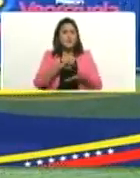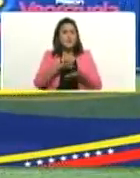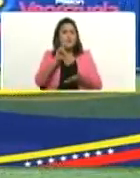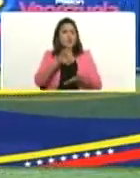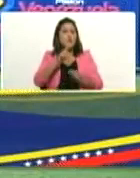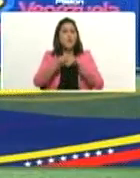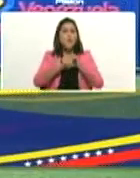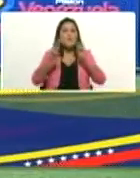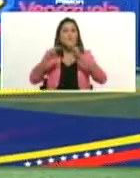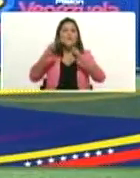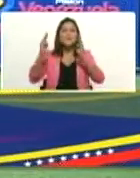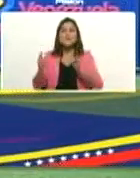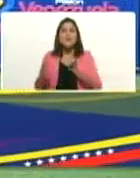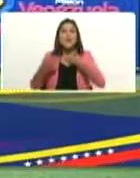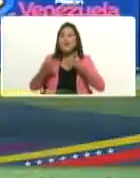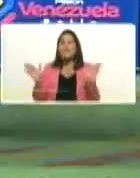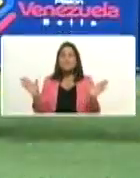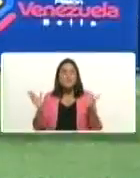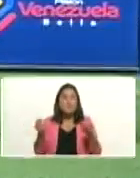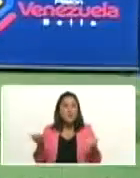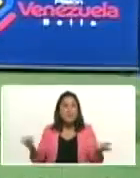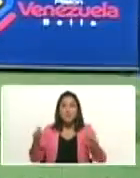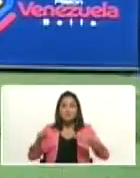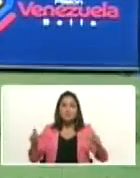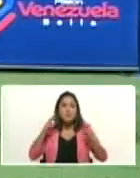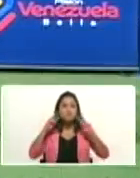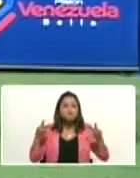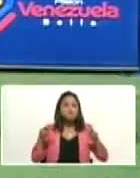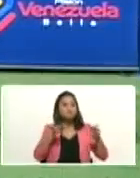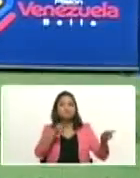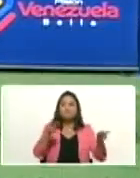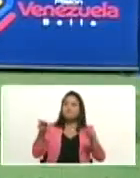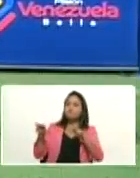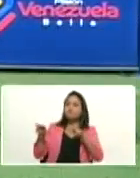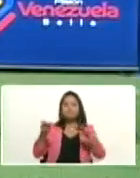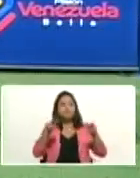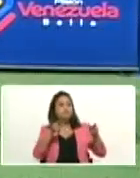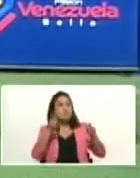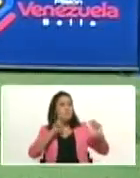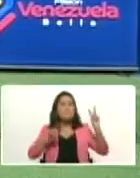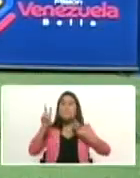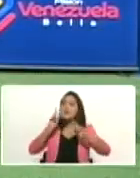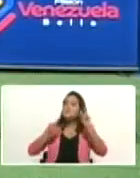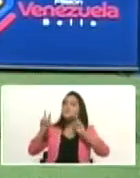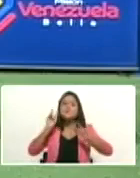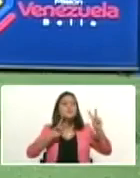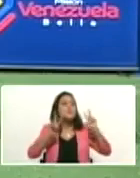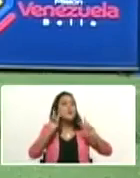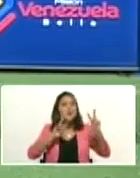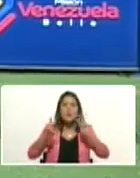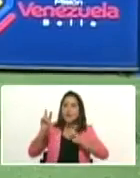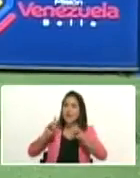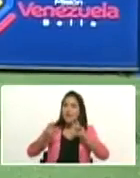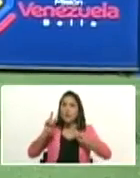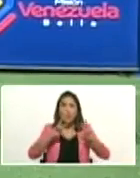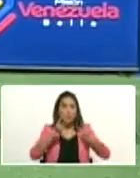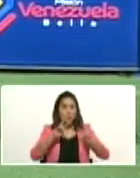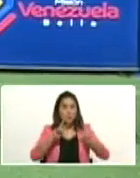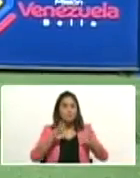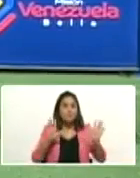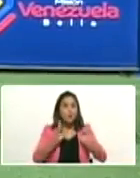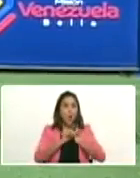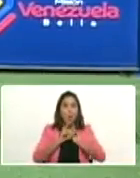abiertas, siempre de puertas abiertas, para el paseo bonito del hombre y la